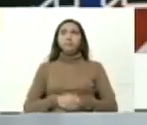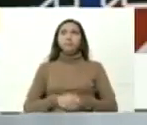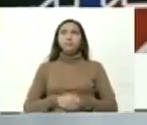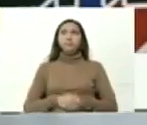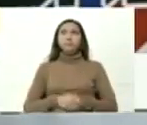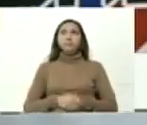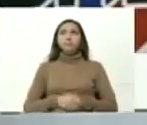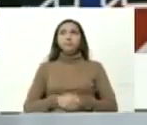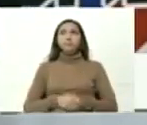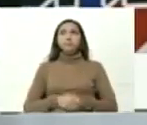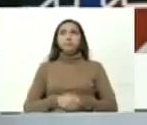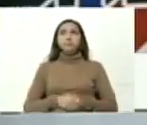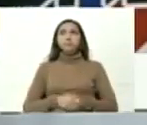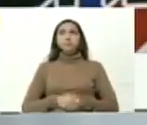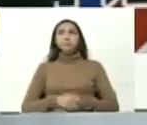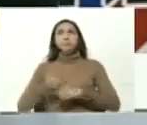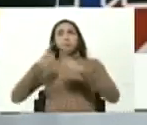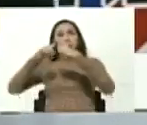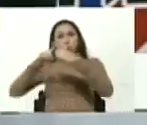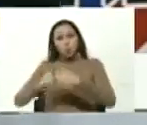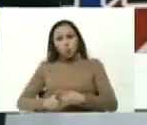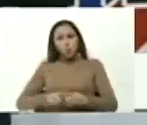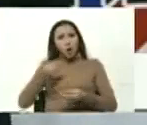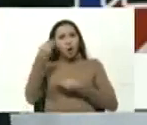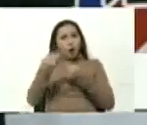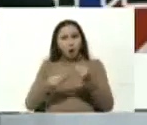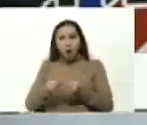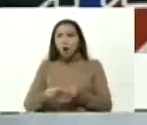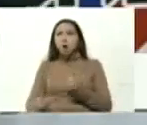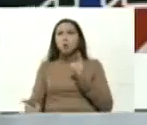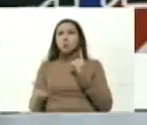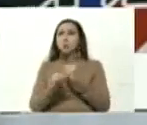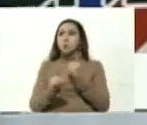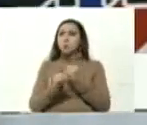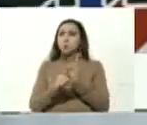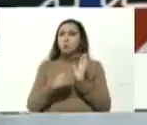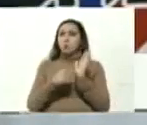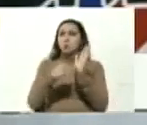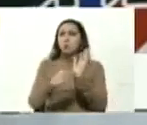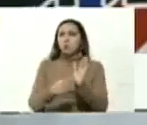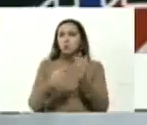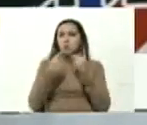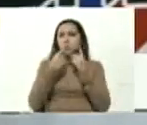La cuantía de las apariciones en los medios de comunicación,